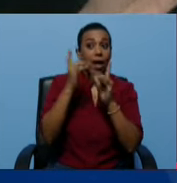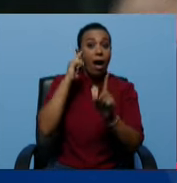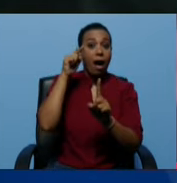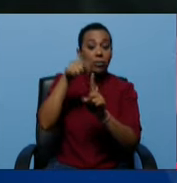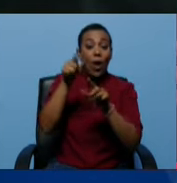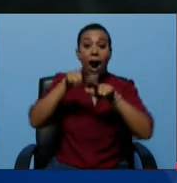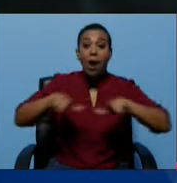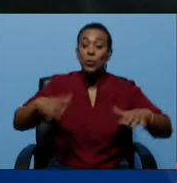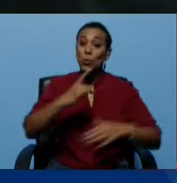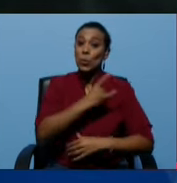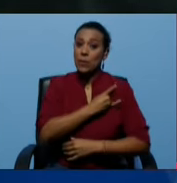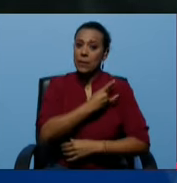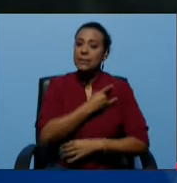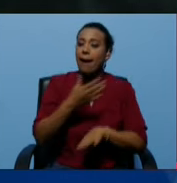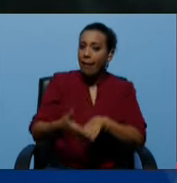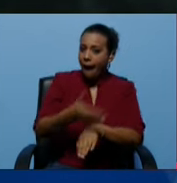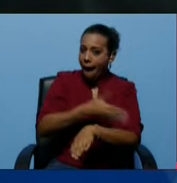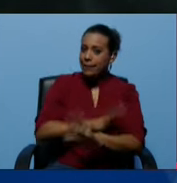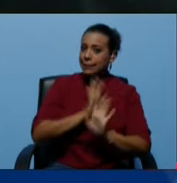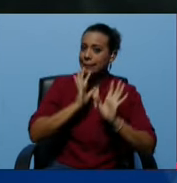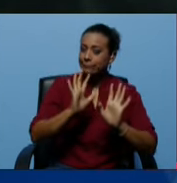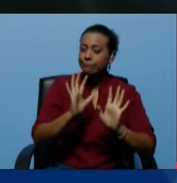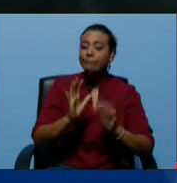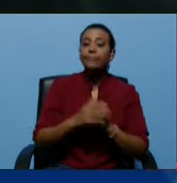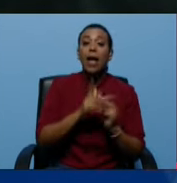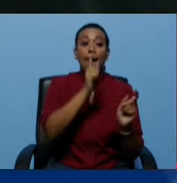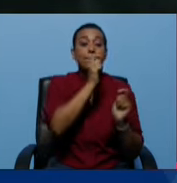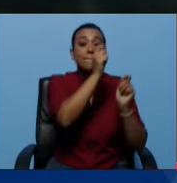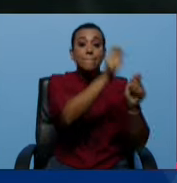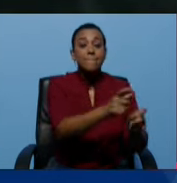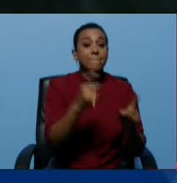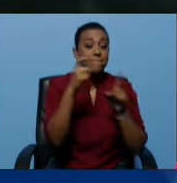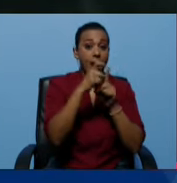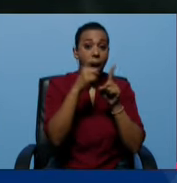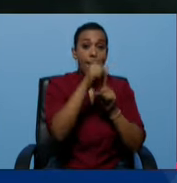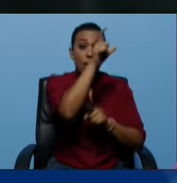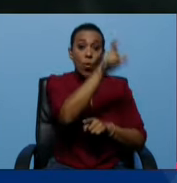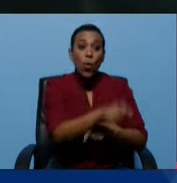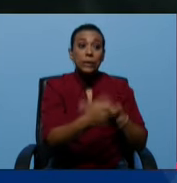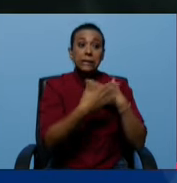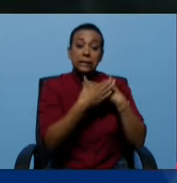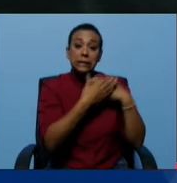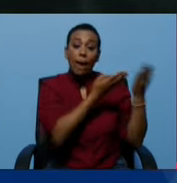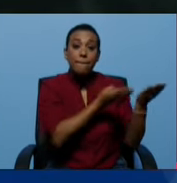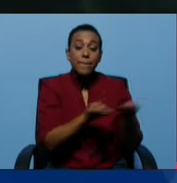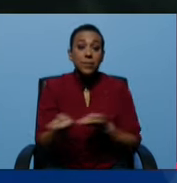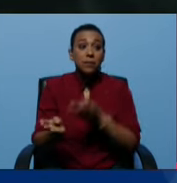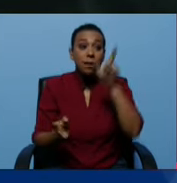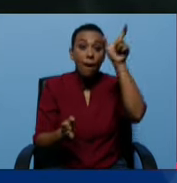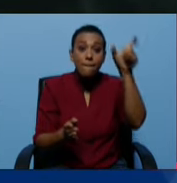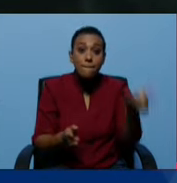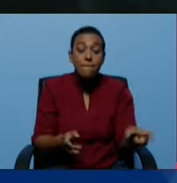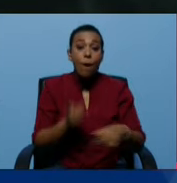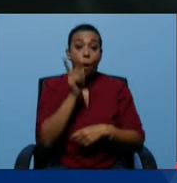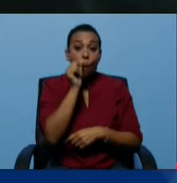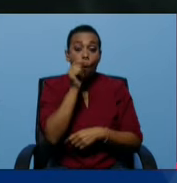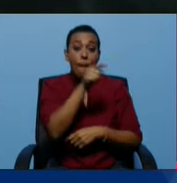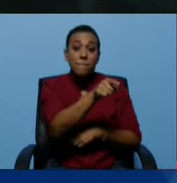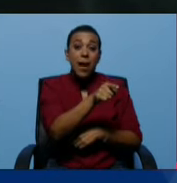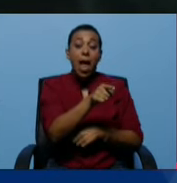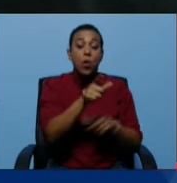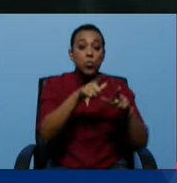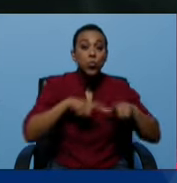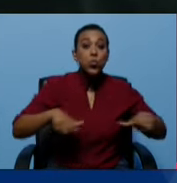el ámbito universitario, le voy a dar la palabra porque me está presentando Ricardo lo que es el